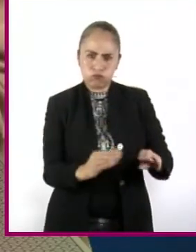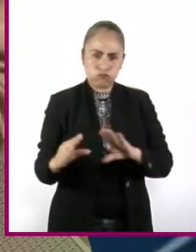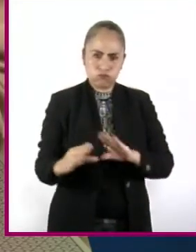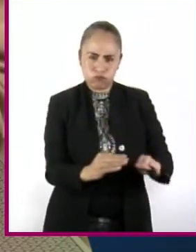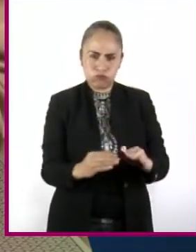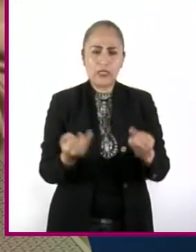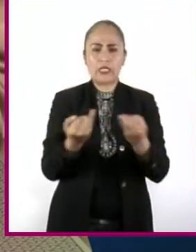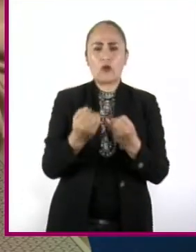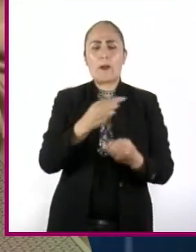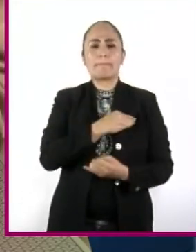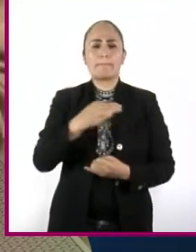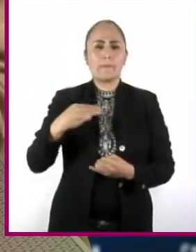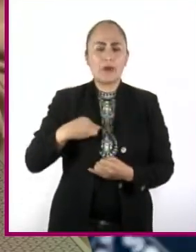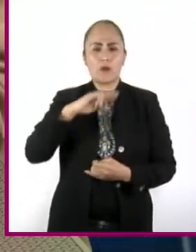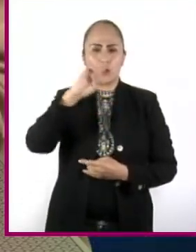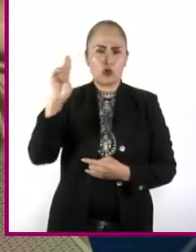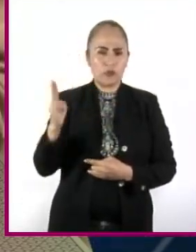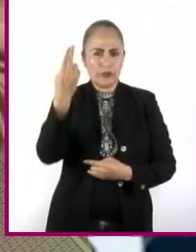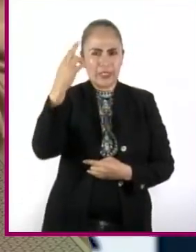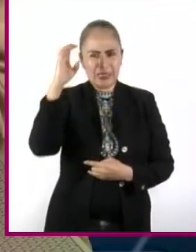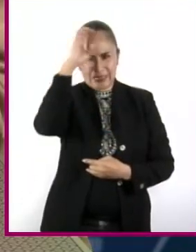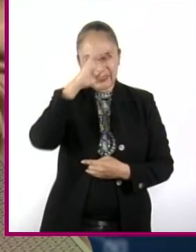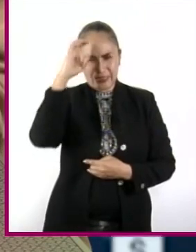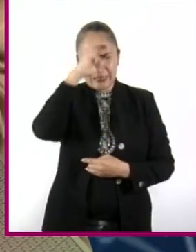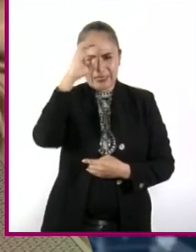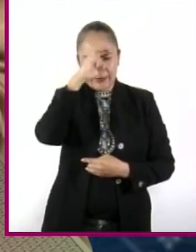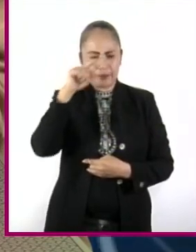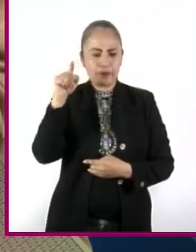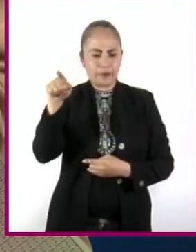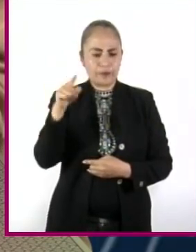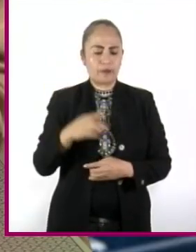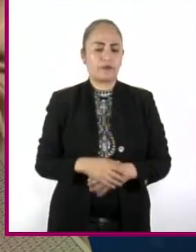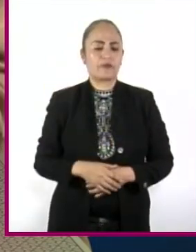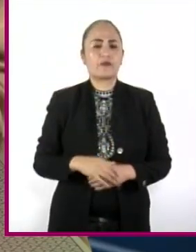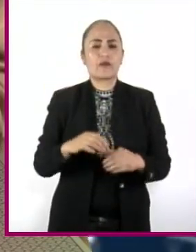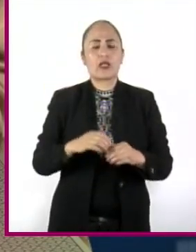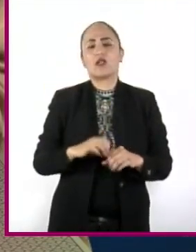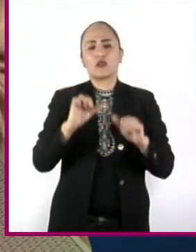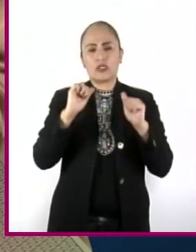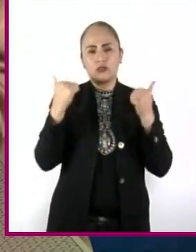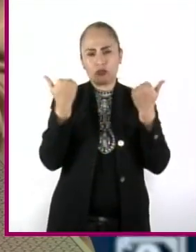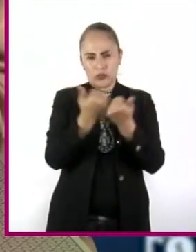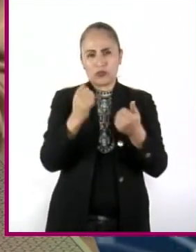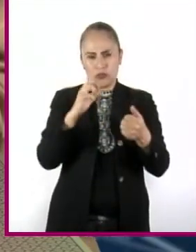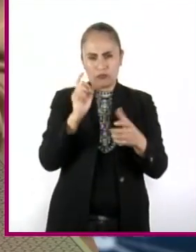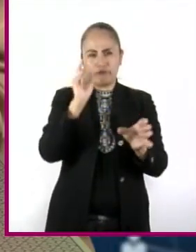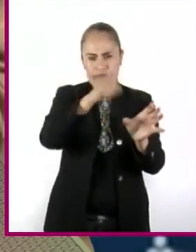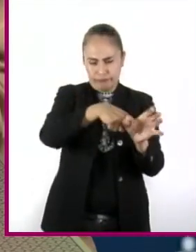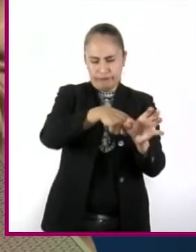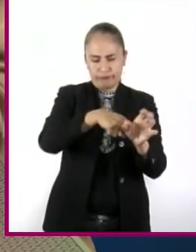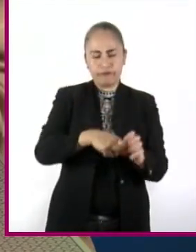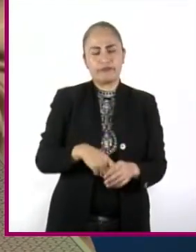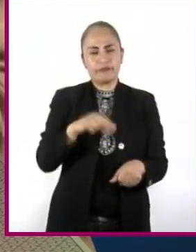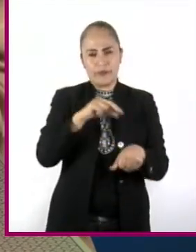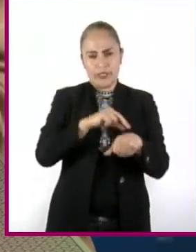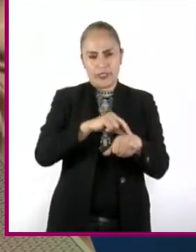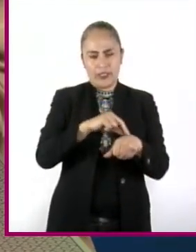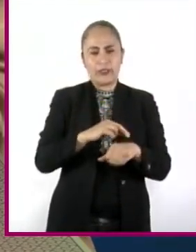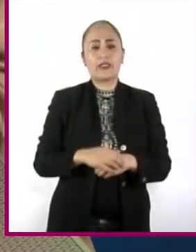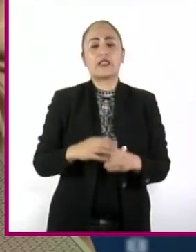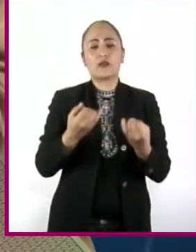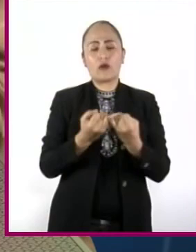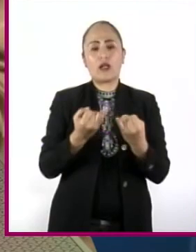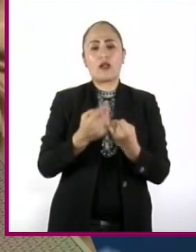Academia Mexicana de Ciencias, de la American Physical Society, y en 2016 ingresó a la máxima